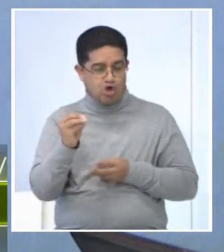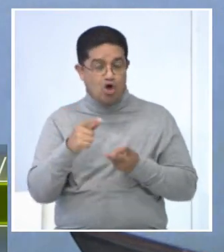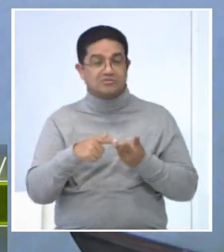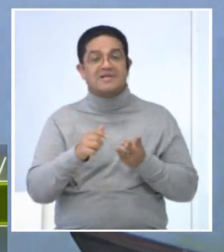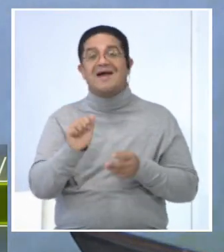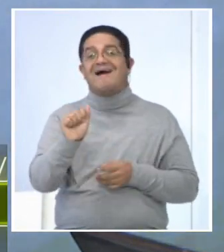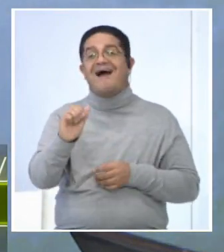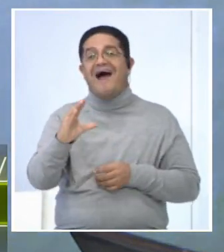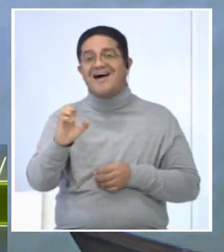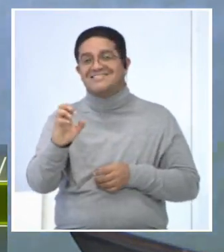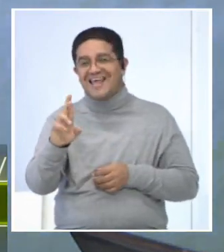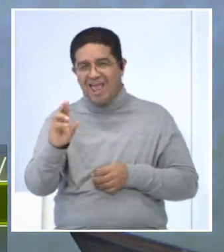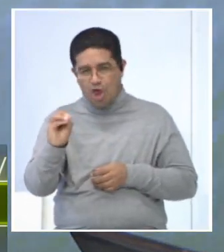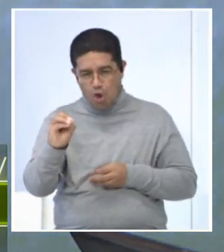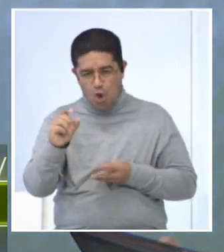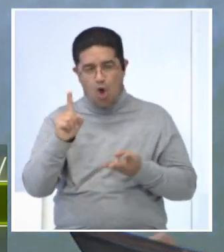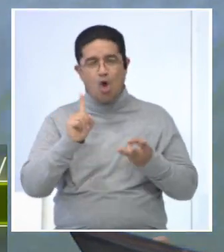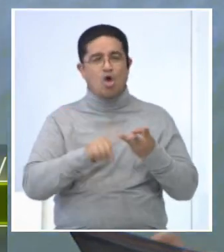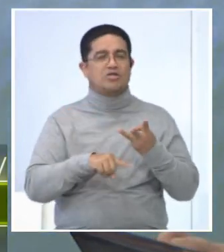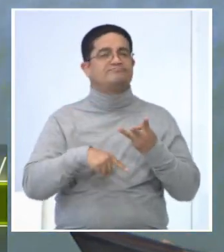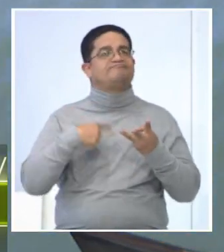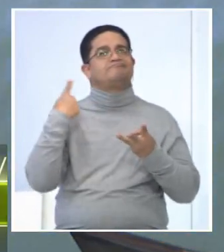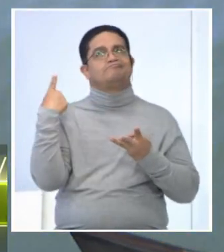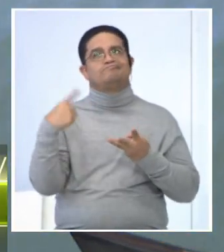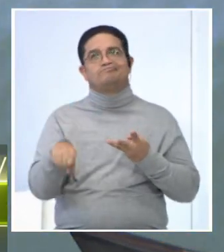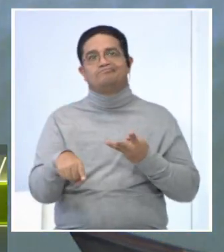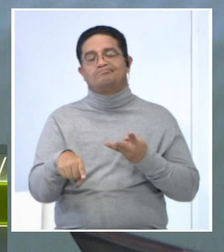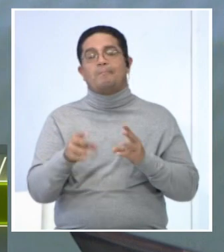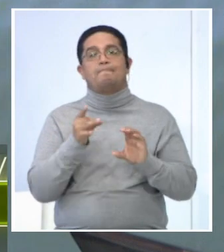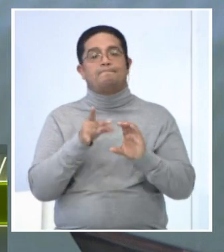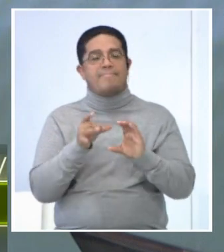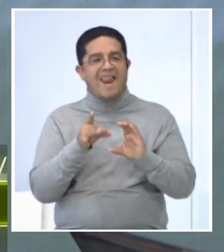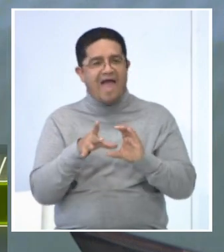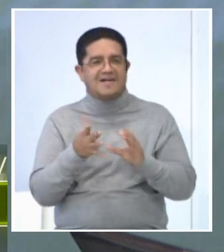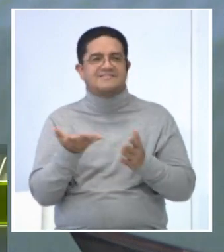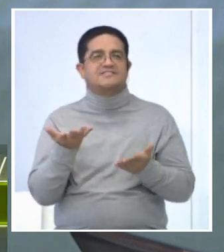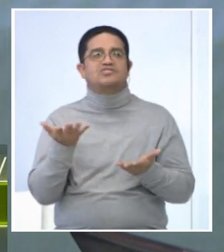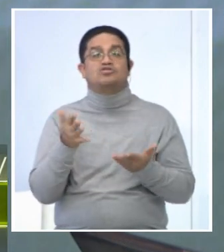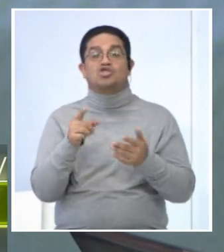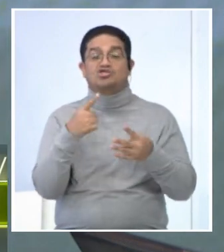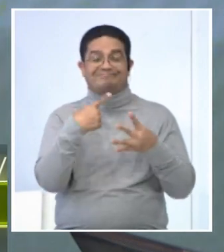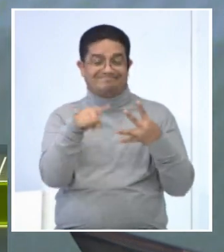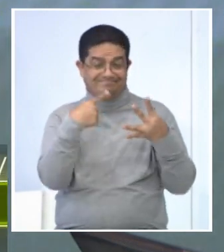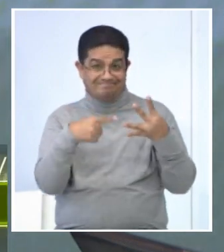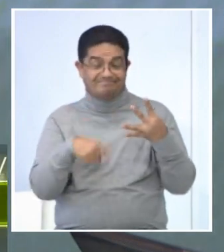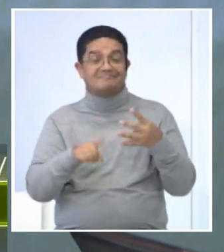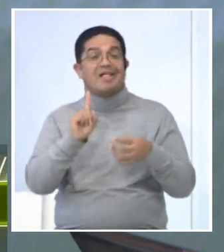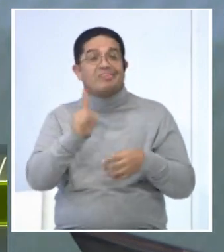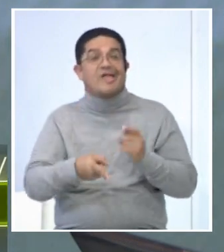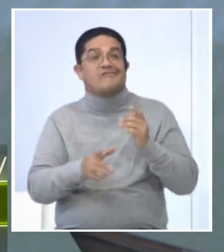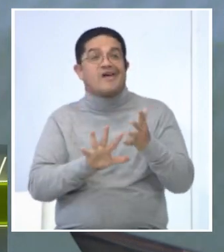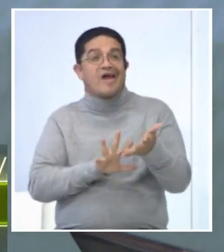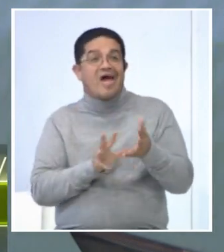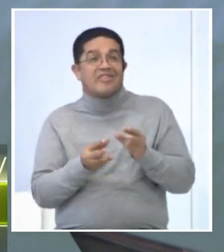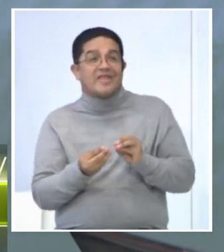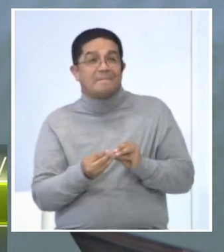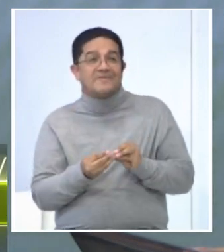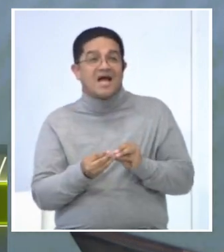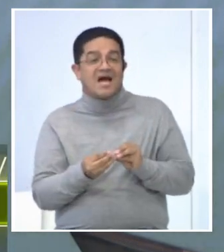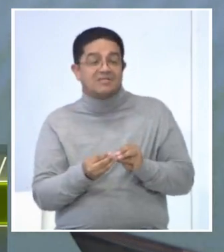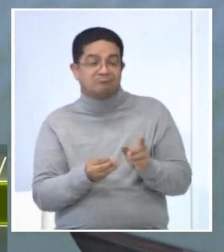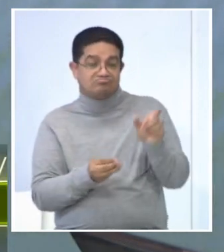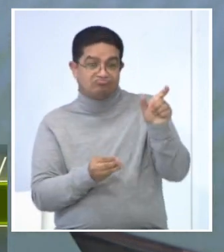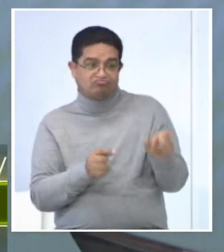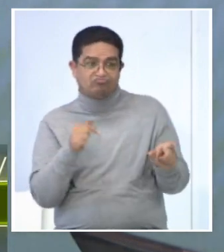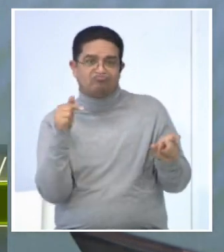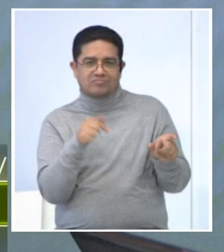sea, acero inoxidable, ahí de polietileno, que es plástico. Todo esto hay que adaptarlo o individualizarlo